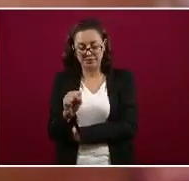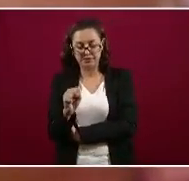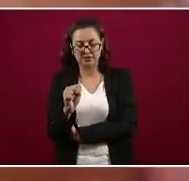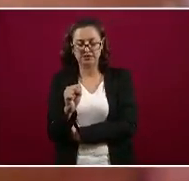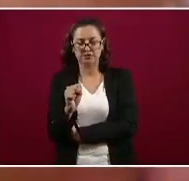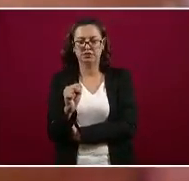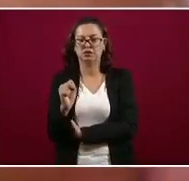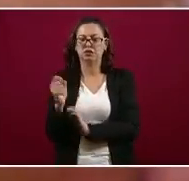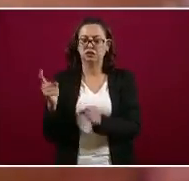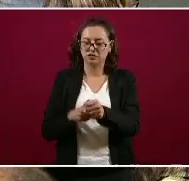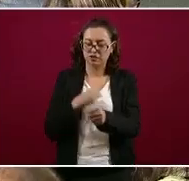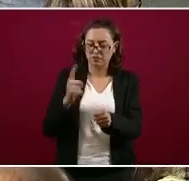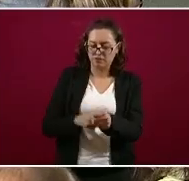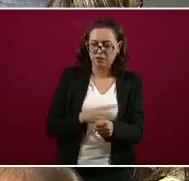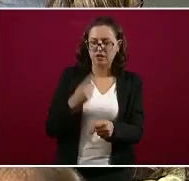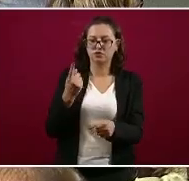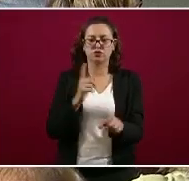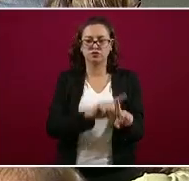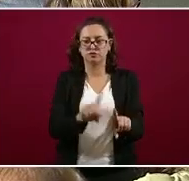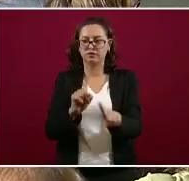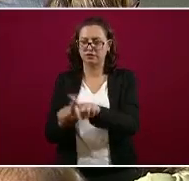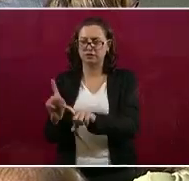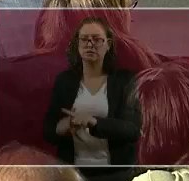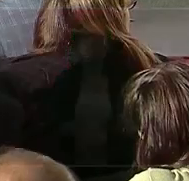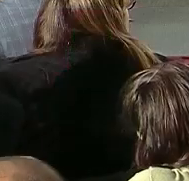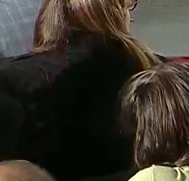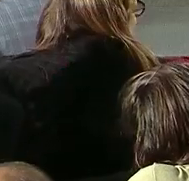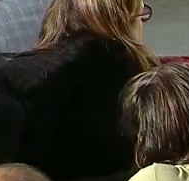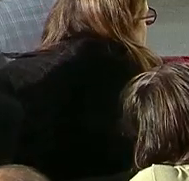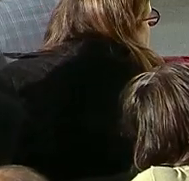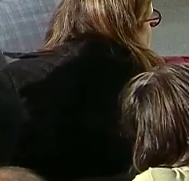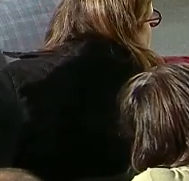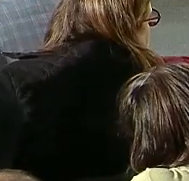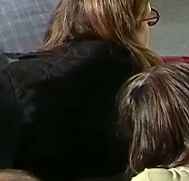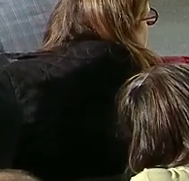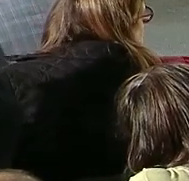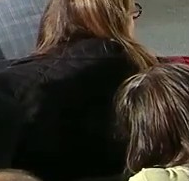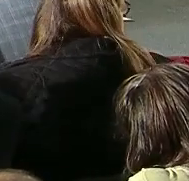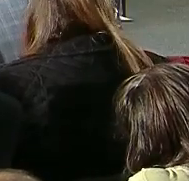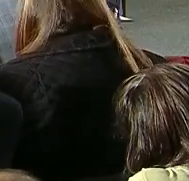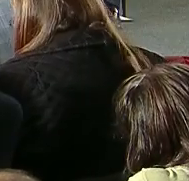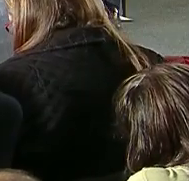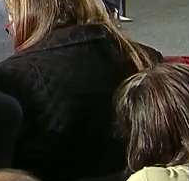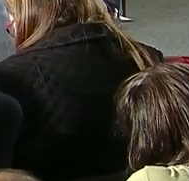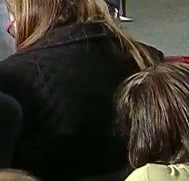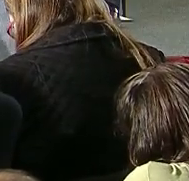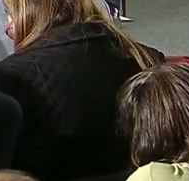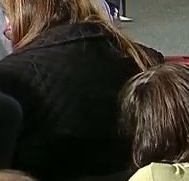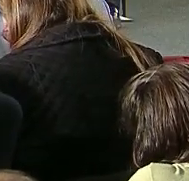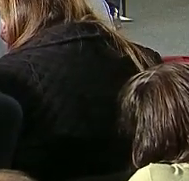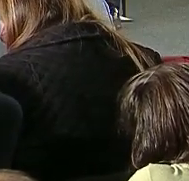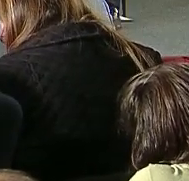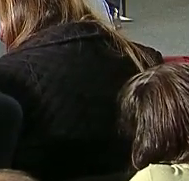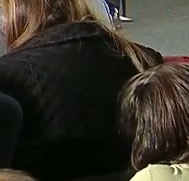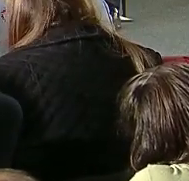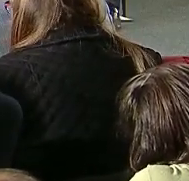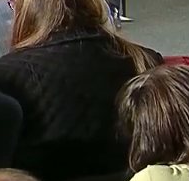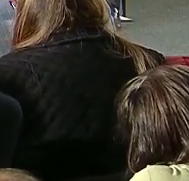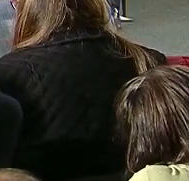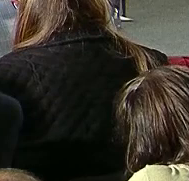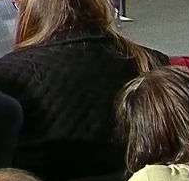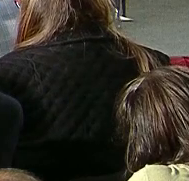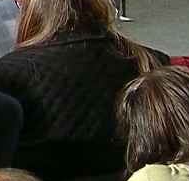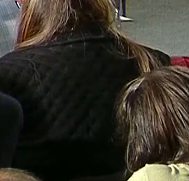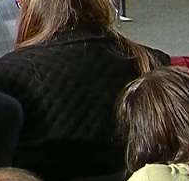dar recursos no pero no se ha frenado el consumo de estos de estos de esta